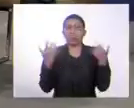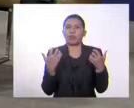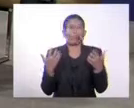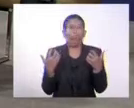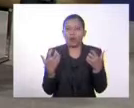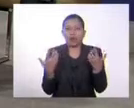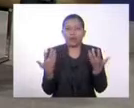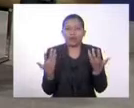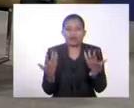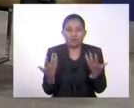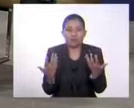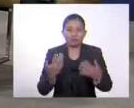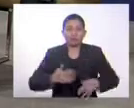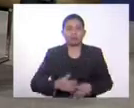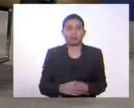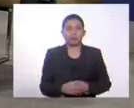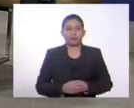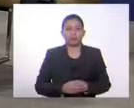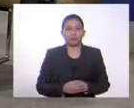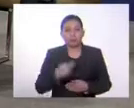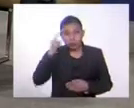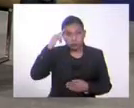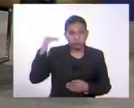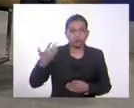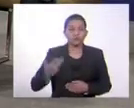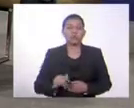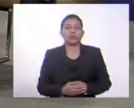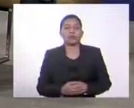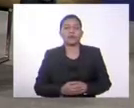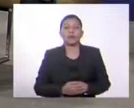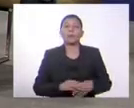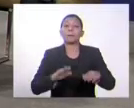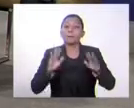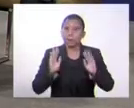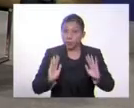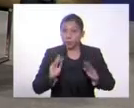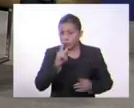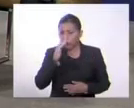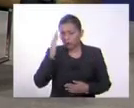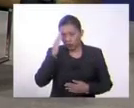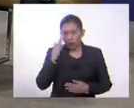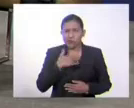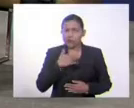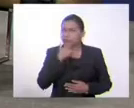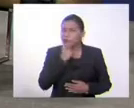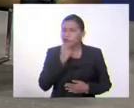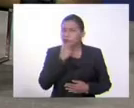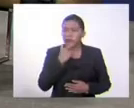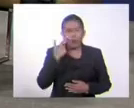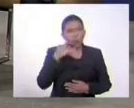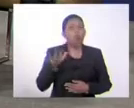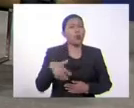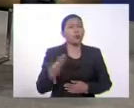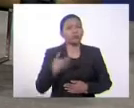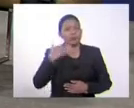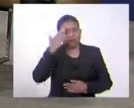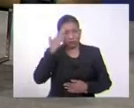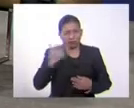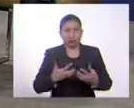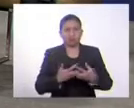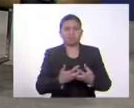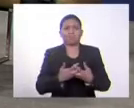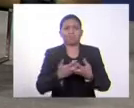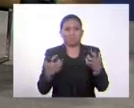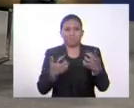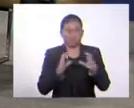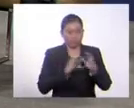surge la duda, ¿cómo hacemos la diferencia de estas dos sociedades en la modernidad, no en la actualidad?